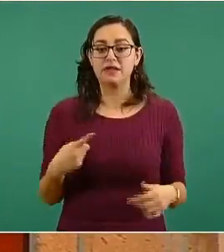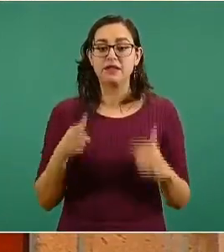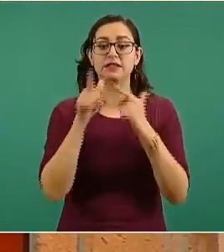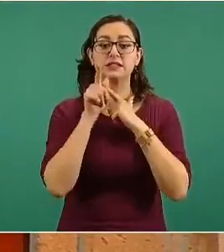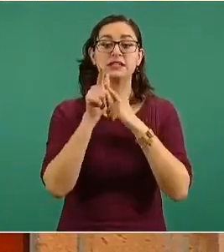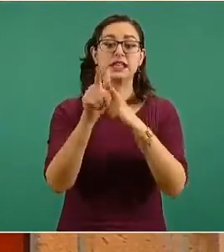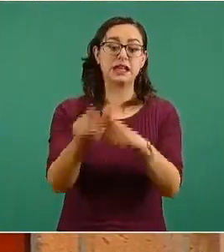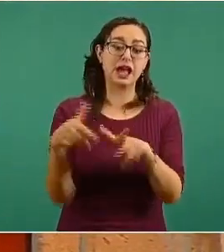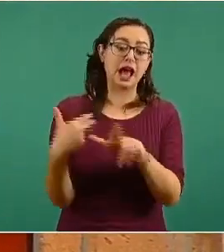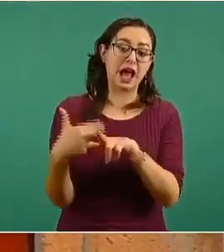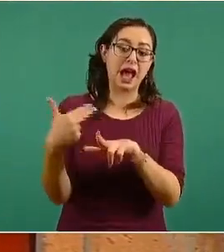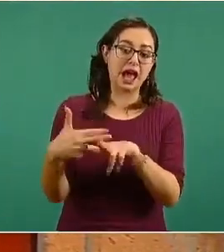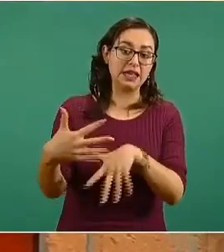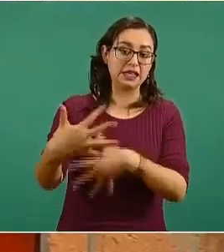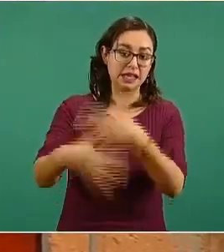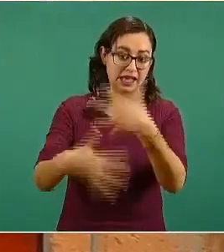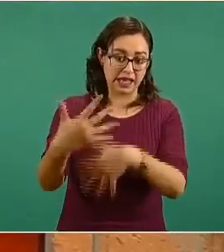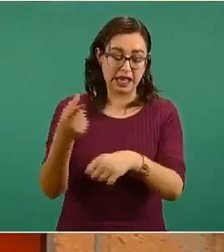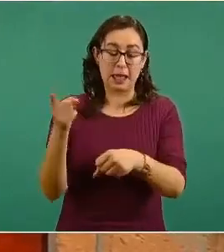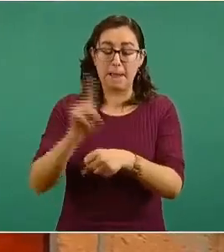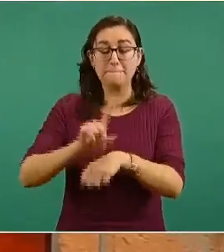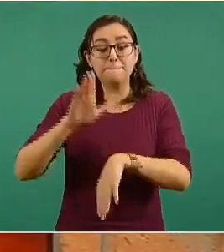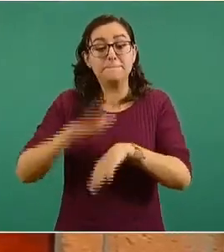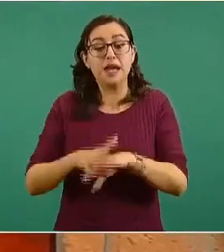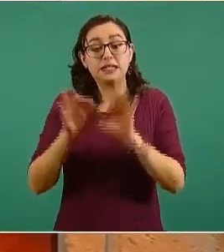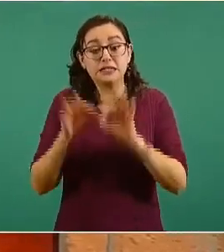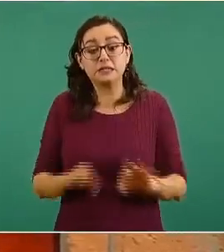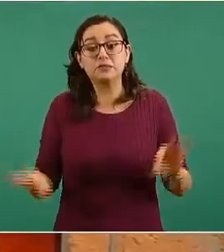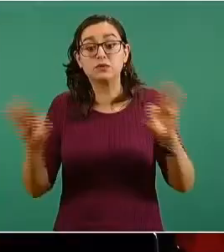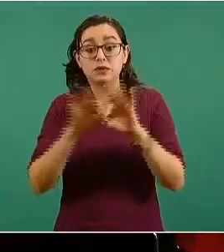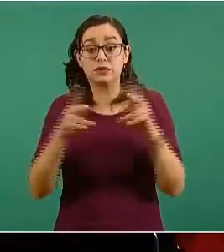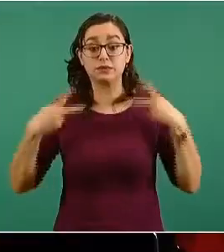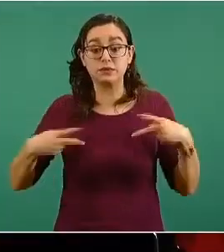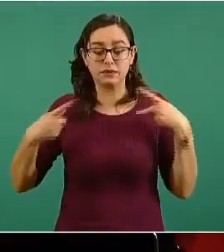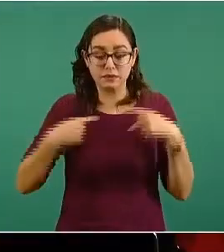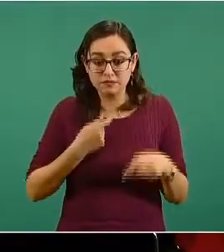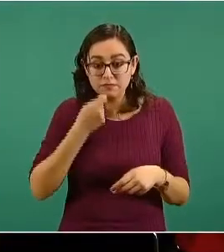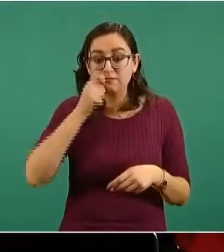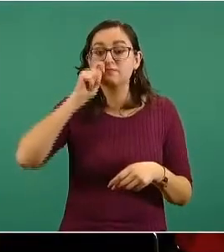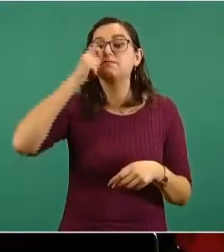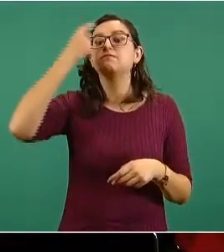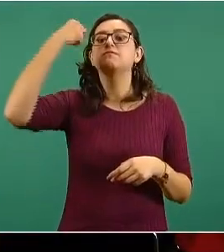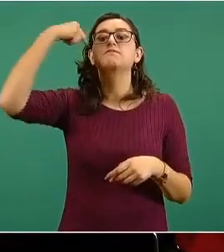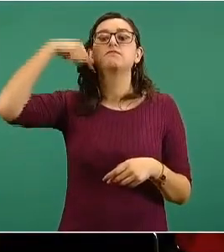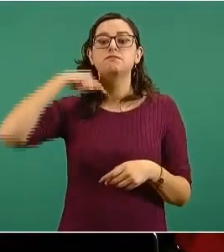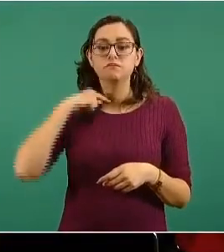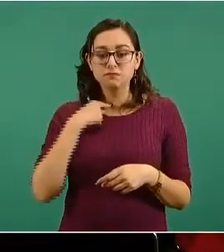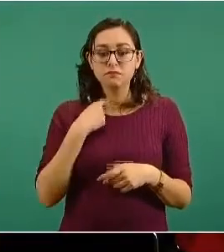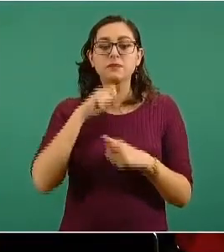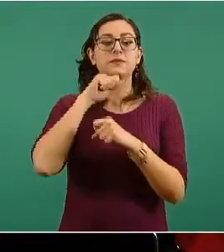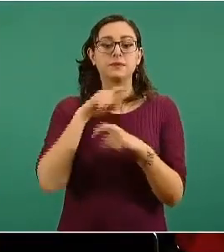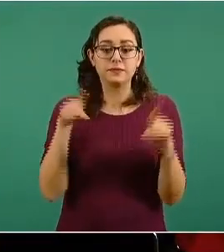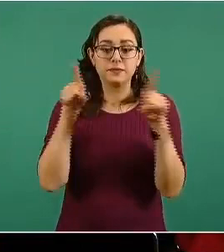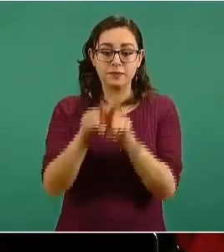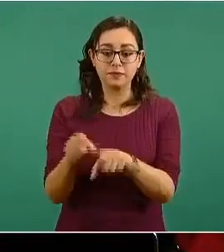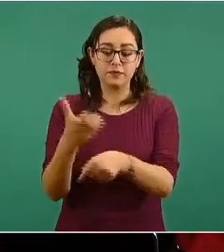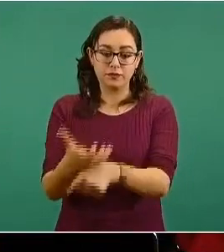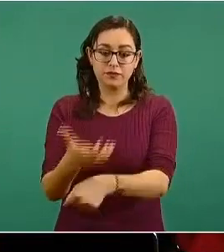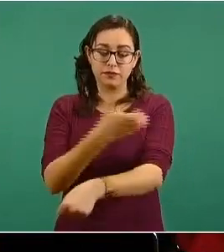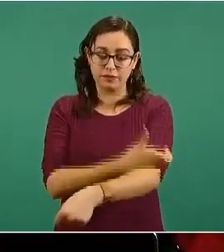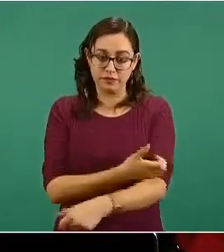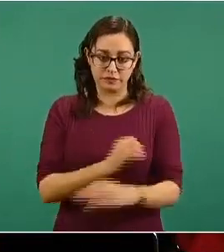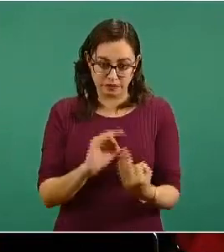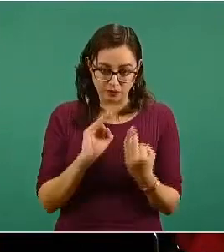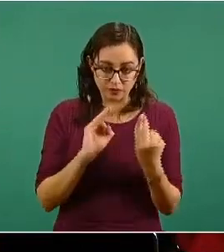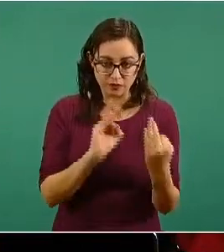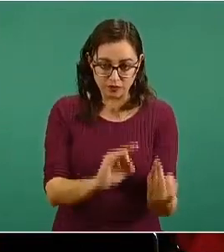procedimientos de intervención en la vía respiratoria. La toma de muestras para el diagnóstico en nuestras compañeras y compañeros que trabajan